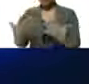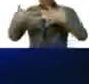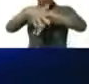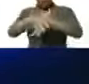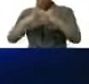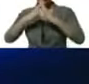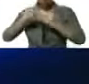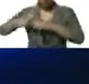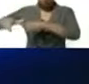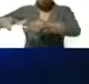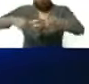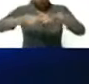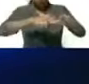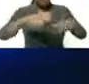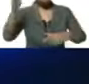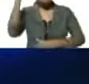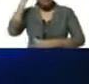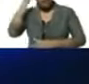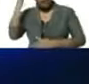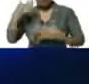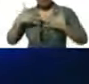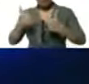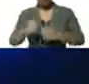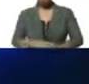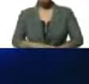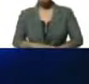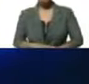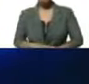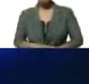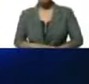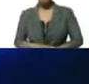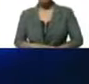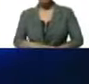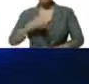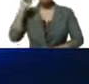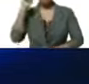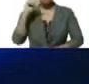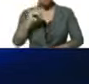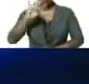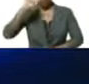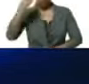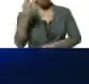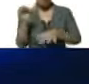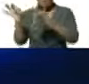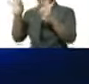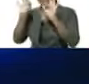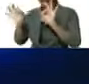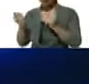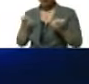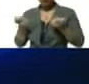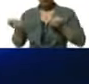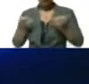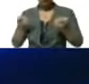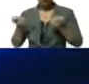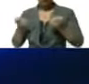todas las áreas del saber de la salud. Recibimos también un cuarto especialista en control